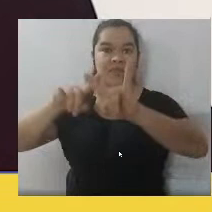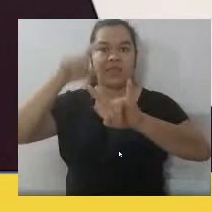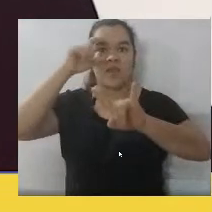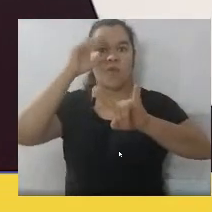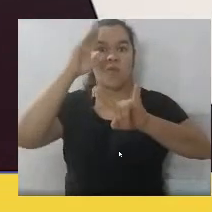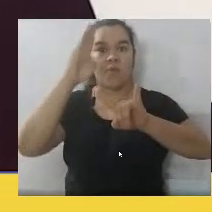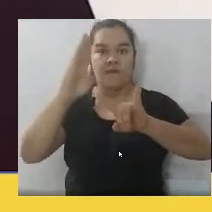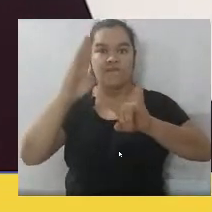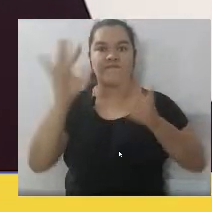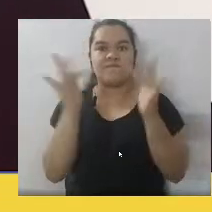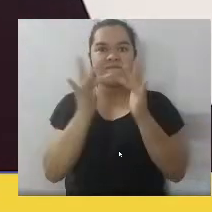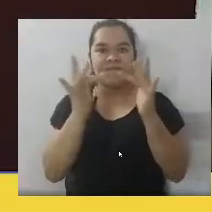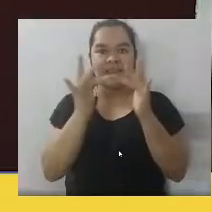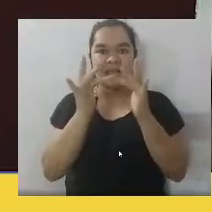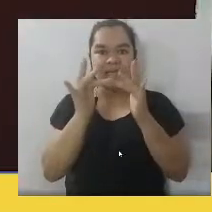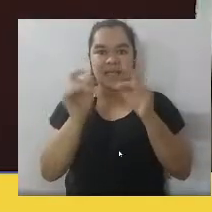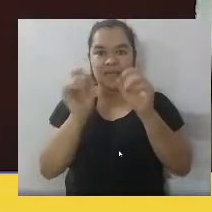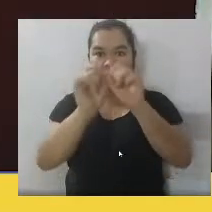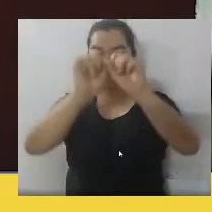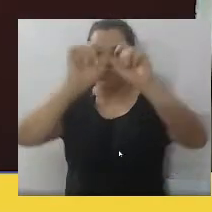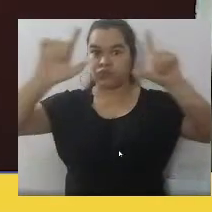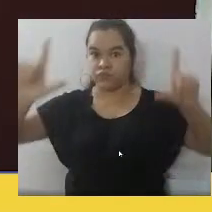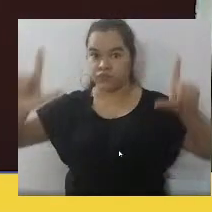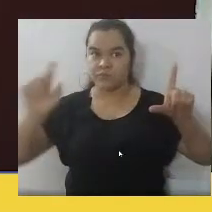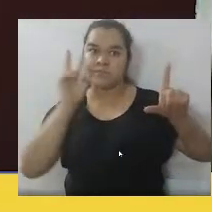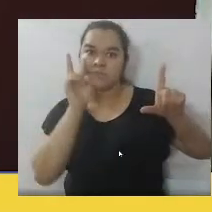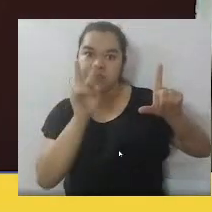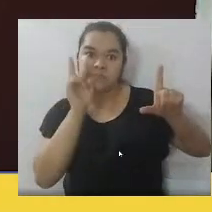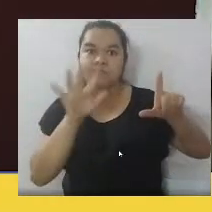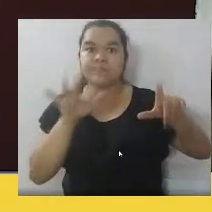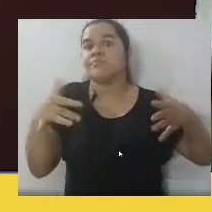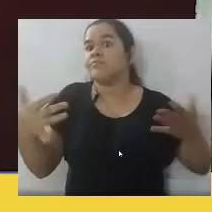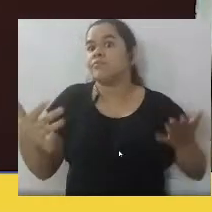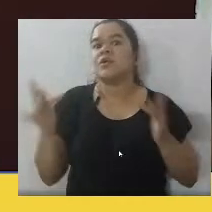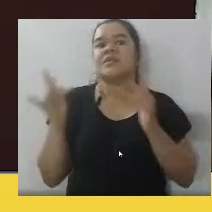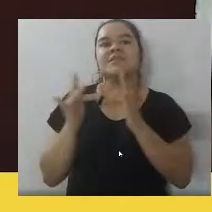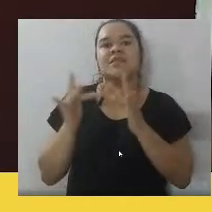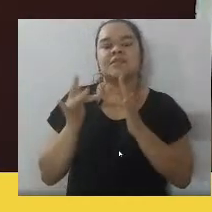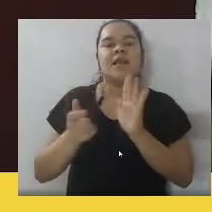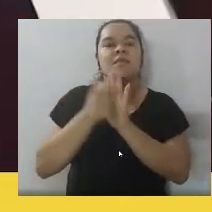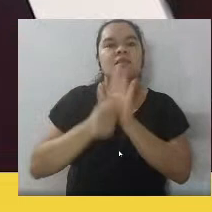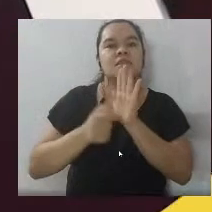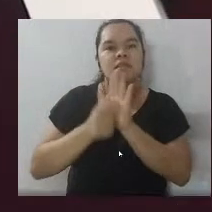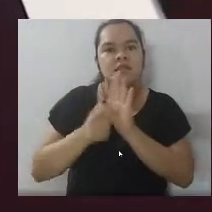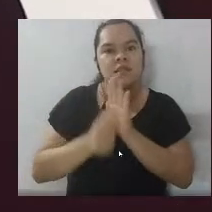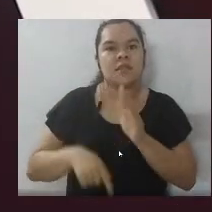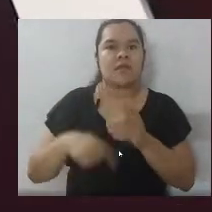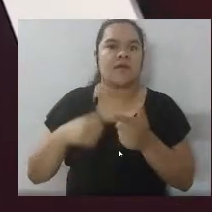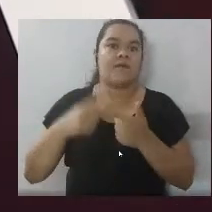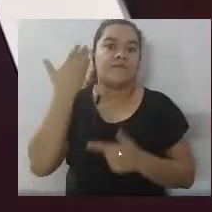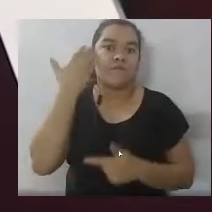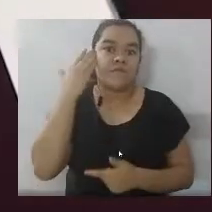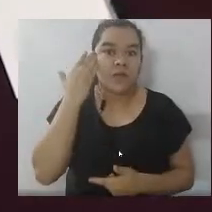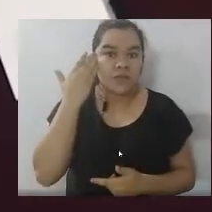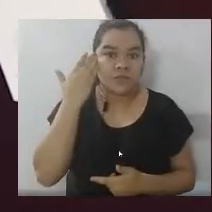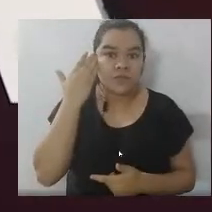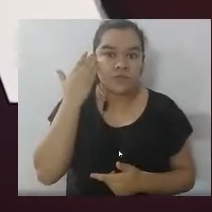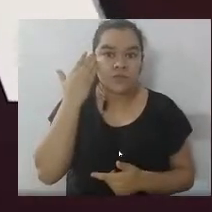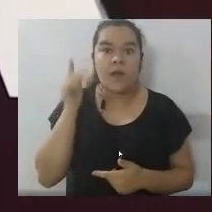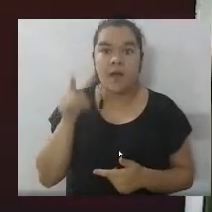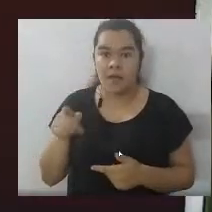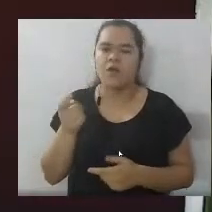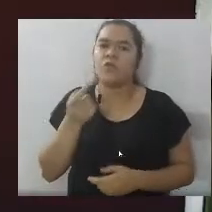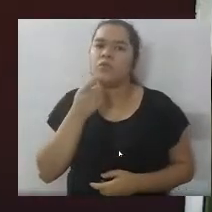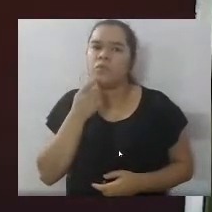exa.une.edu.ar o bien a nuestras redes en Instagram y en Facebook para realizar las consultas que